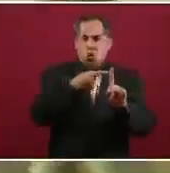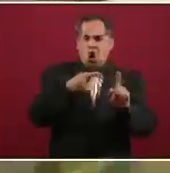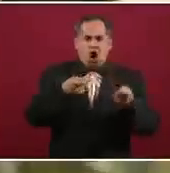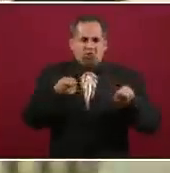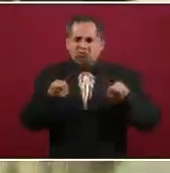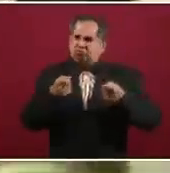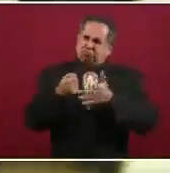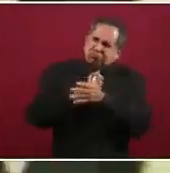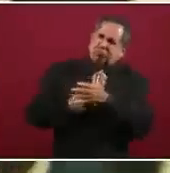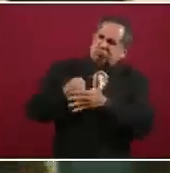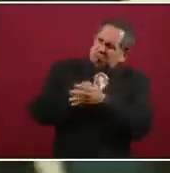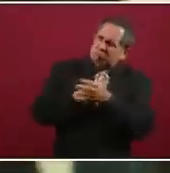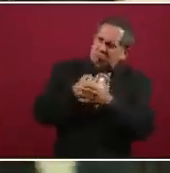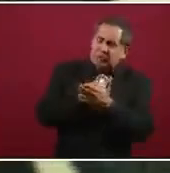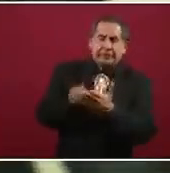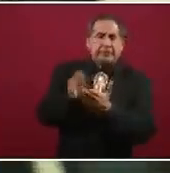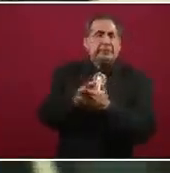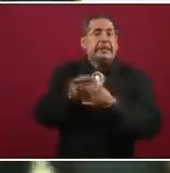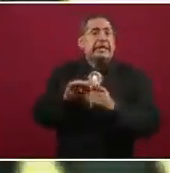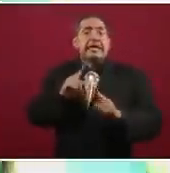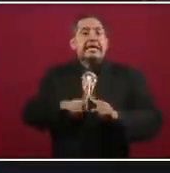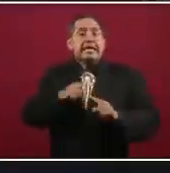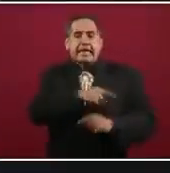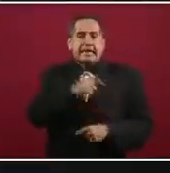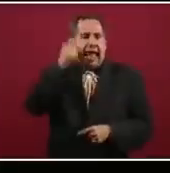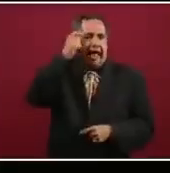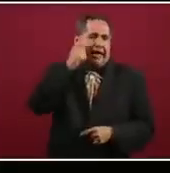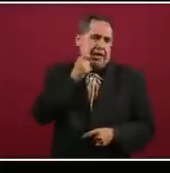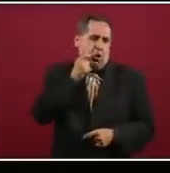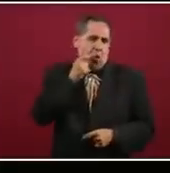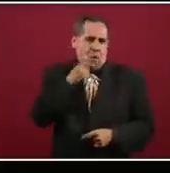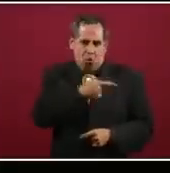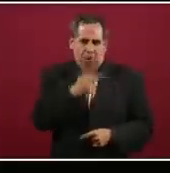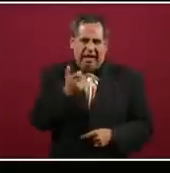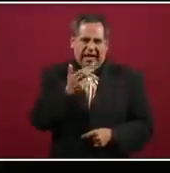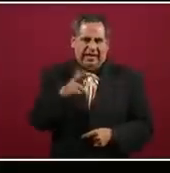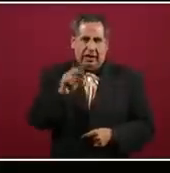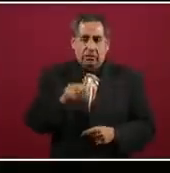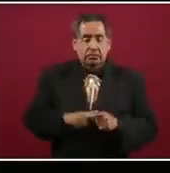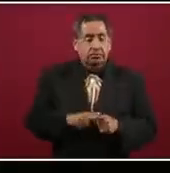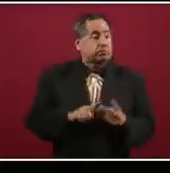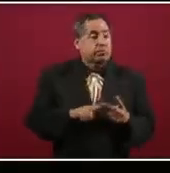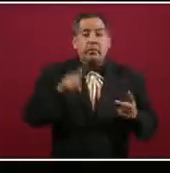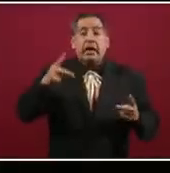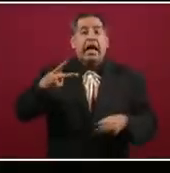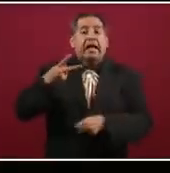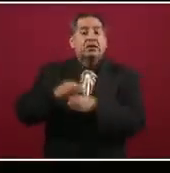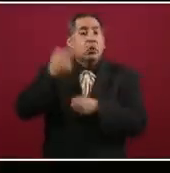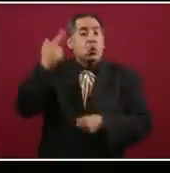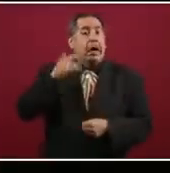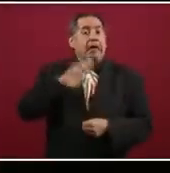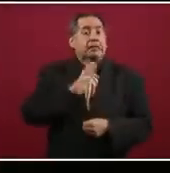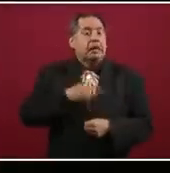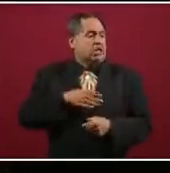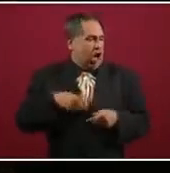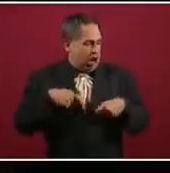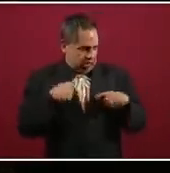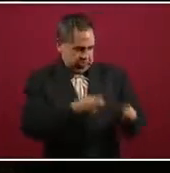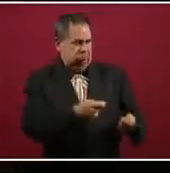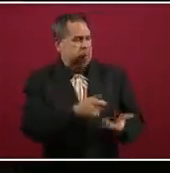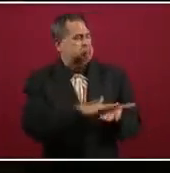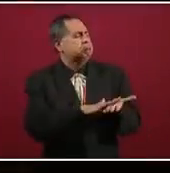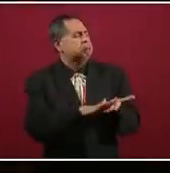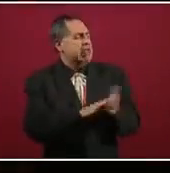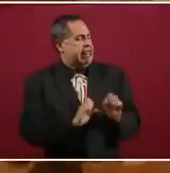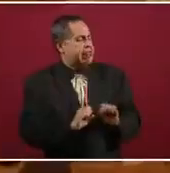lucha insurgente, Vicente Guerrero. Por lo anterior, el virrey Juan Ruiz de Apodaca decide ofrecerle un conveniente